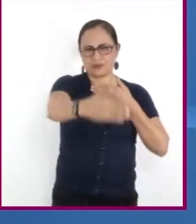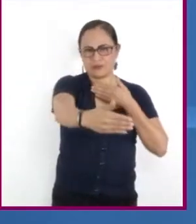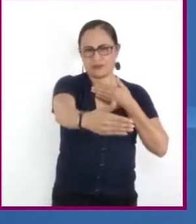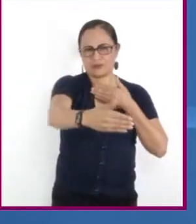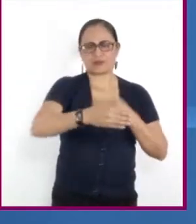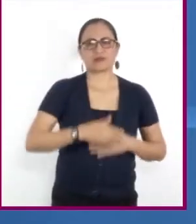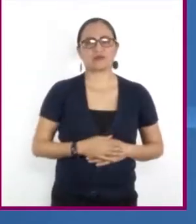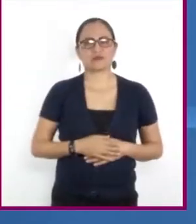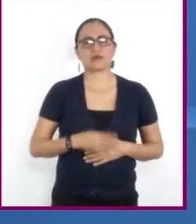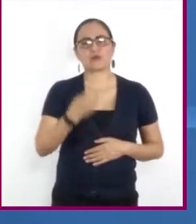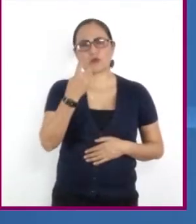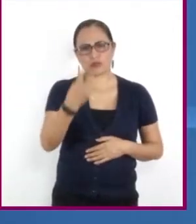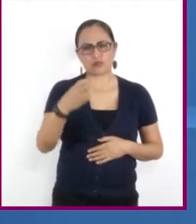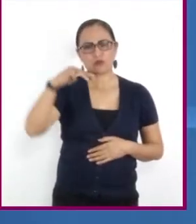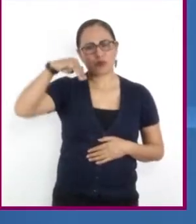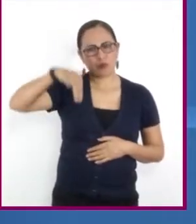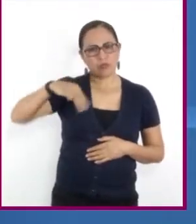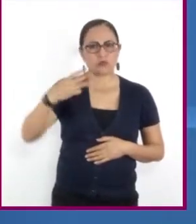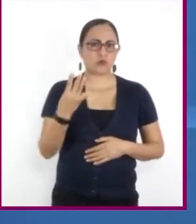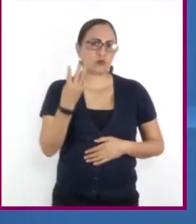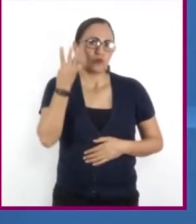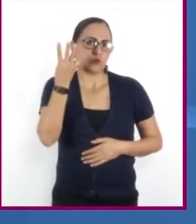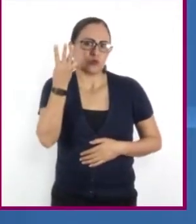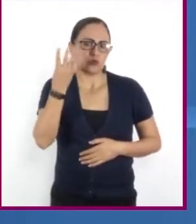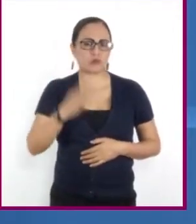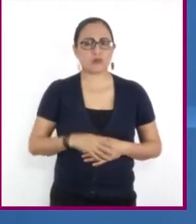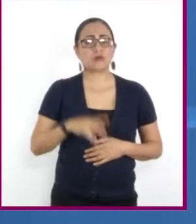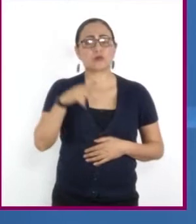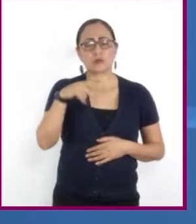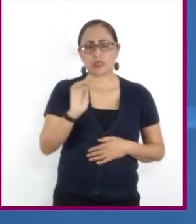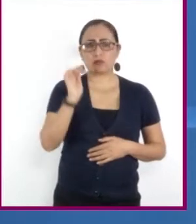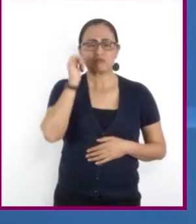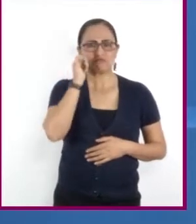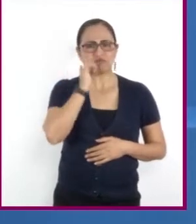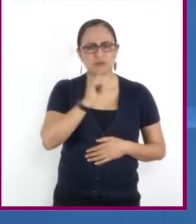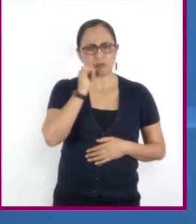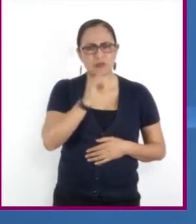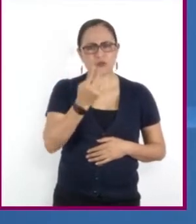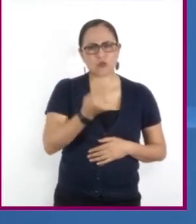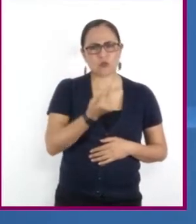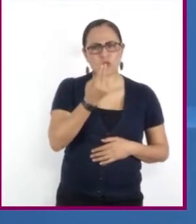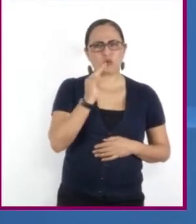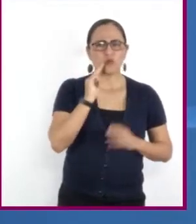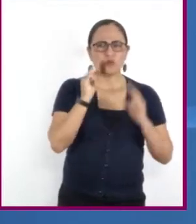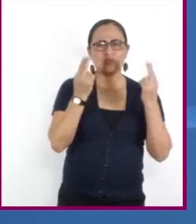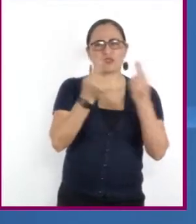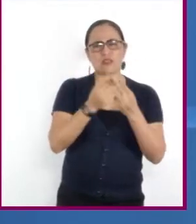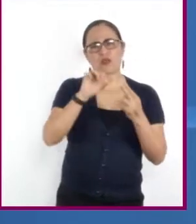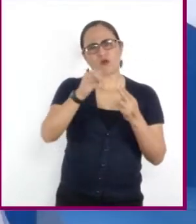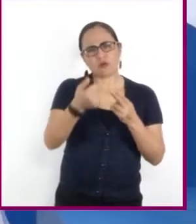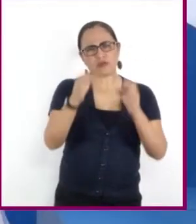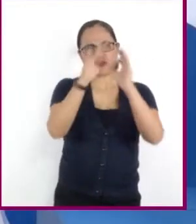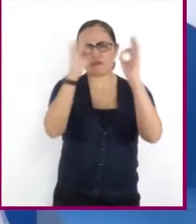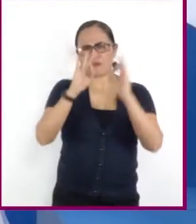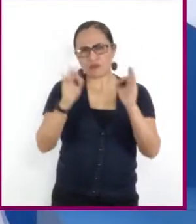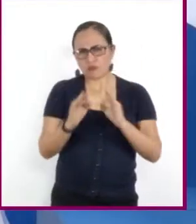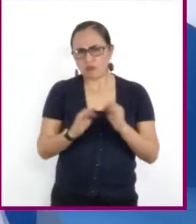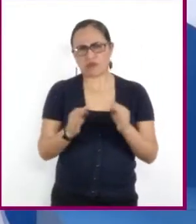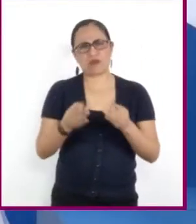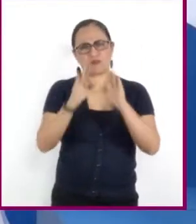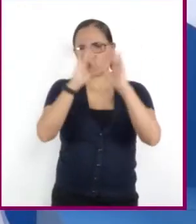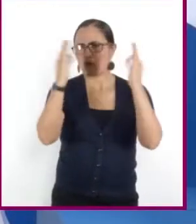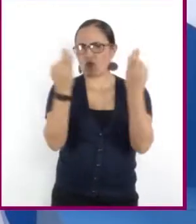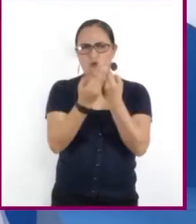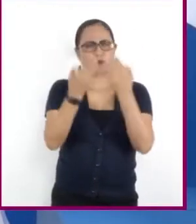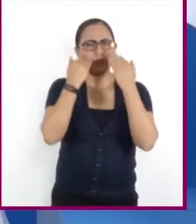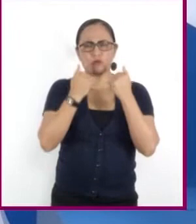ello trabajamos con metros cúbicos. Sin embargo, también se utiliza otra unidad de medida cuando se trata de figuras irregulares. Por